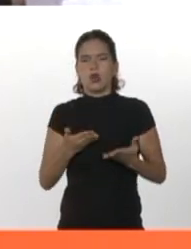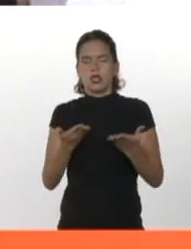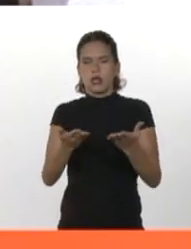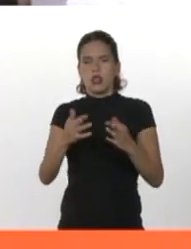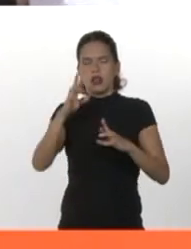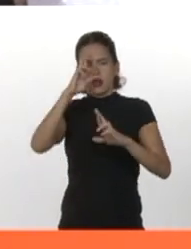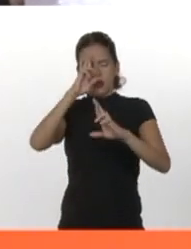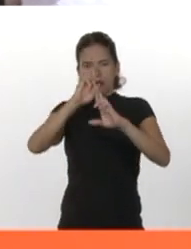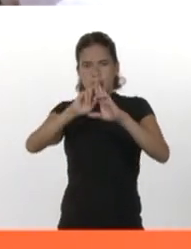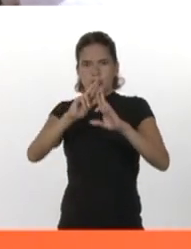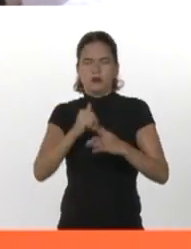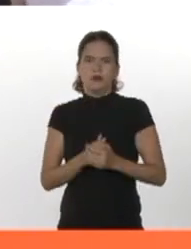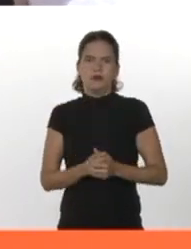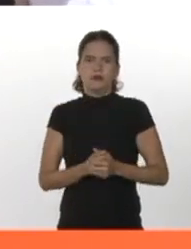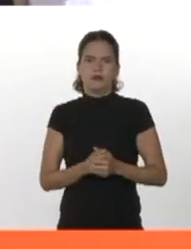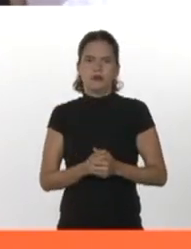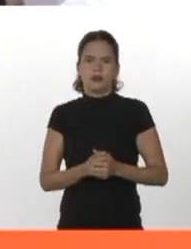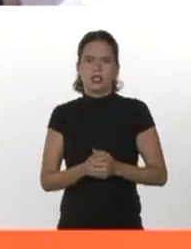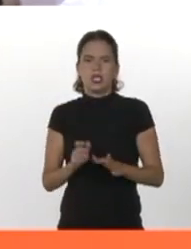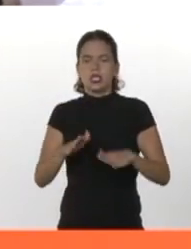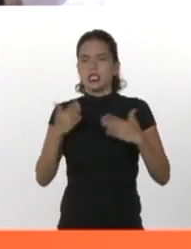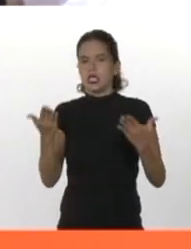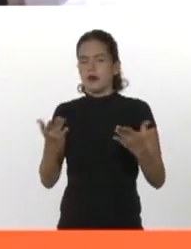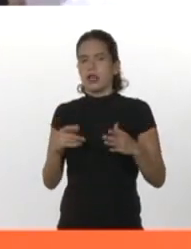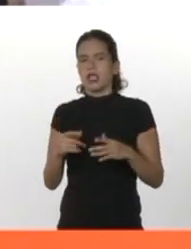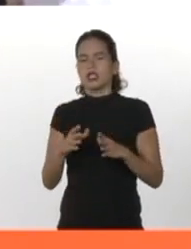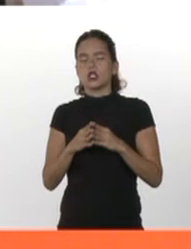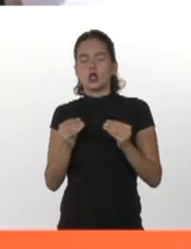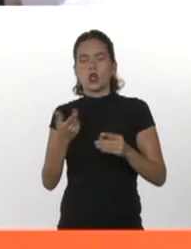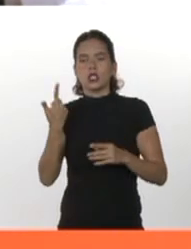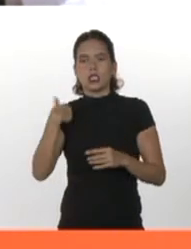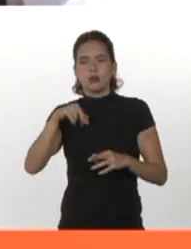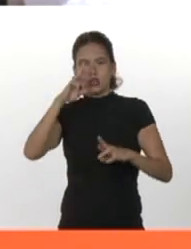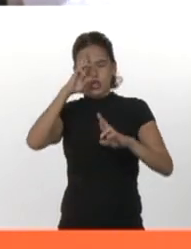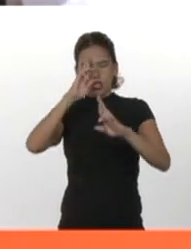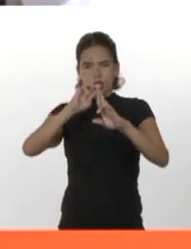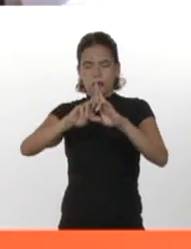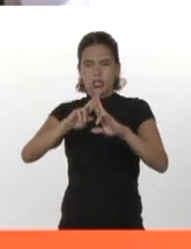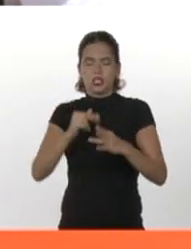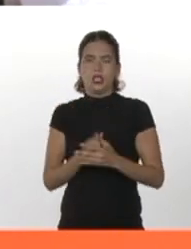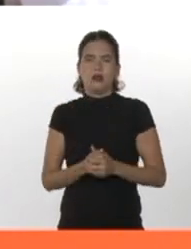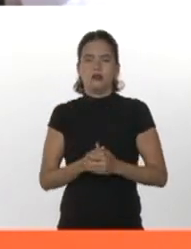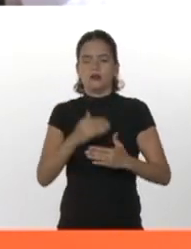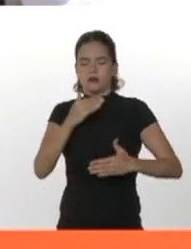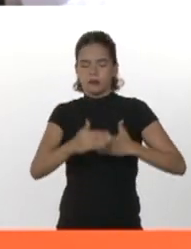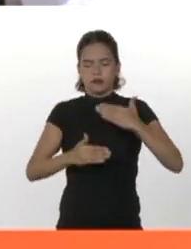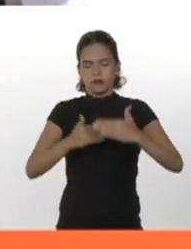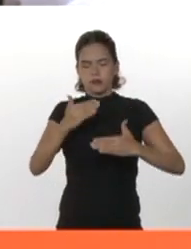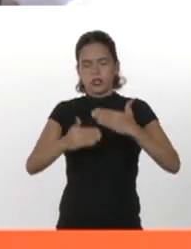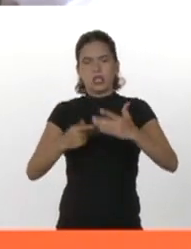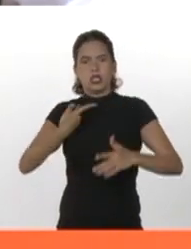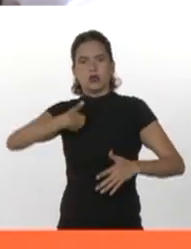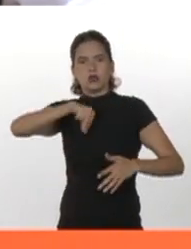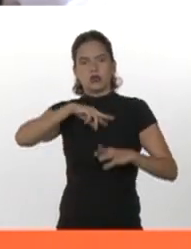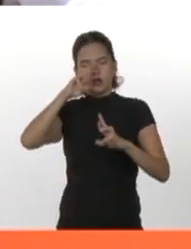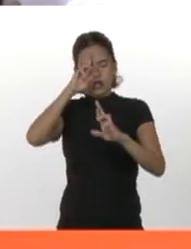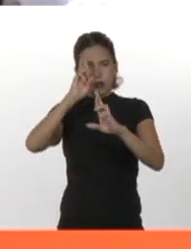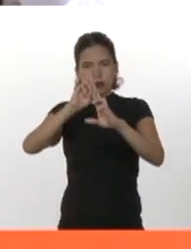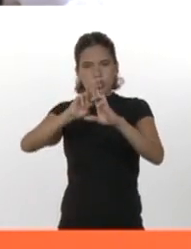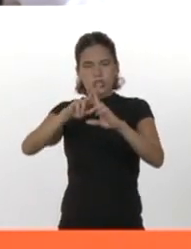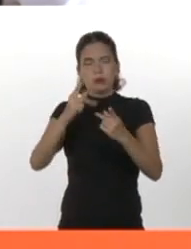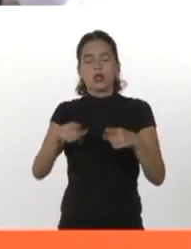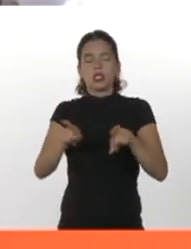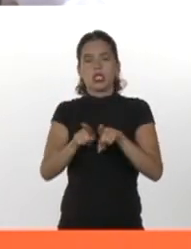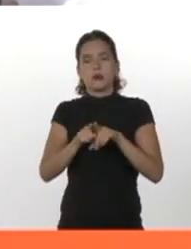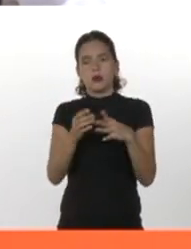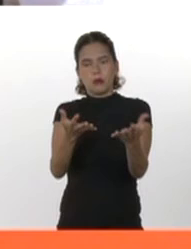respeto, ¿verdad? Y tener en cuenta que todos debemos ser respetados y a medida que nosotros respetemos, también vamos